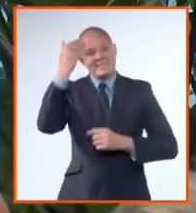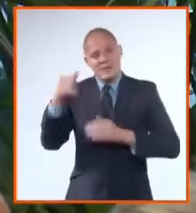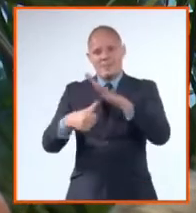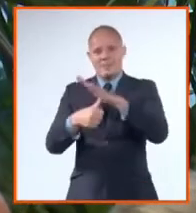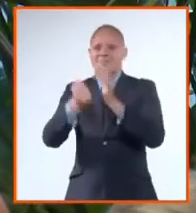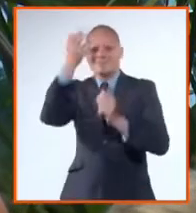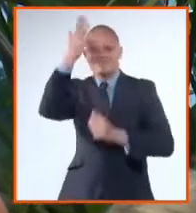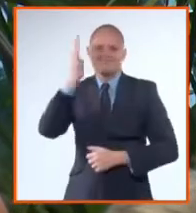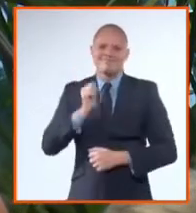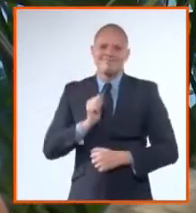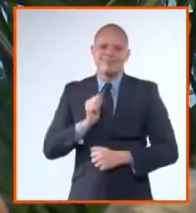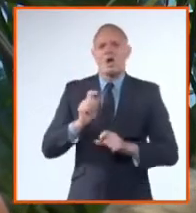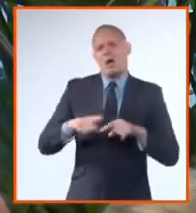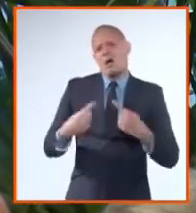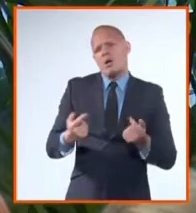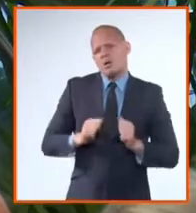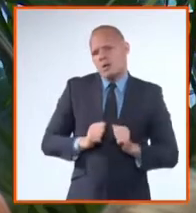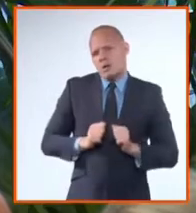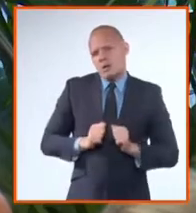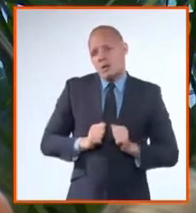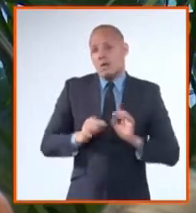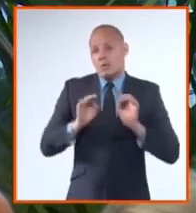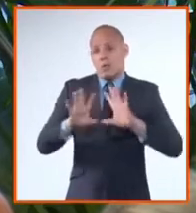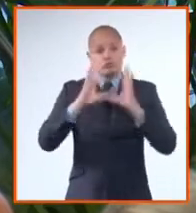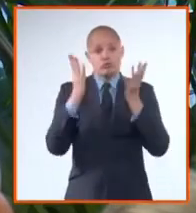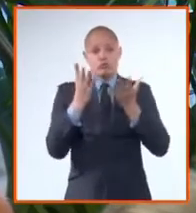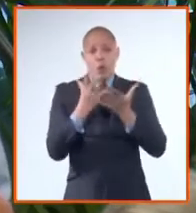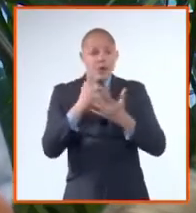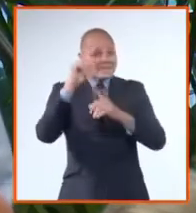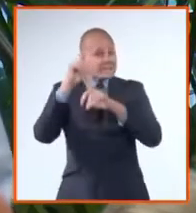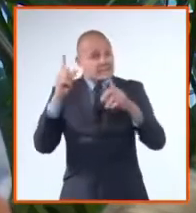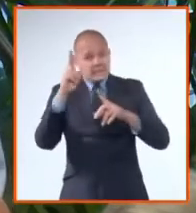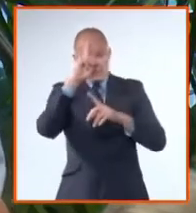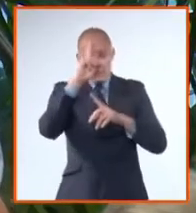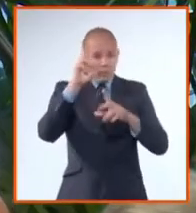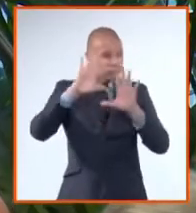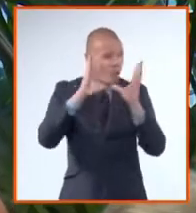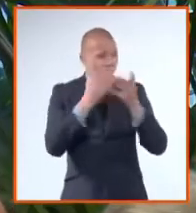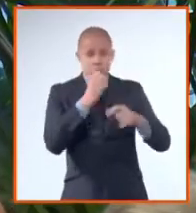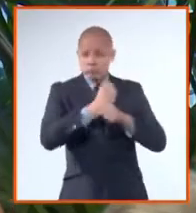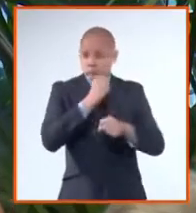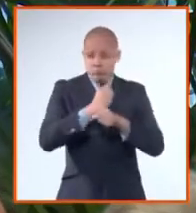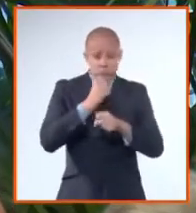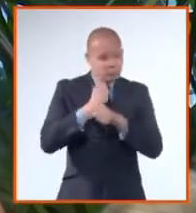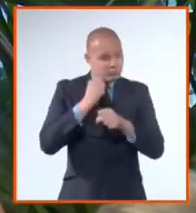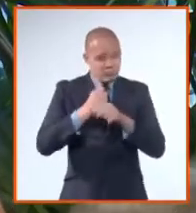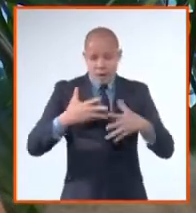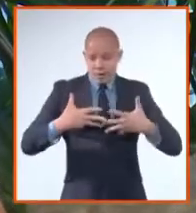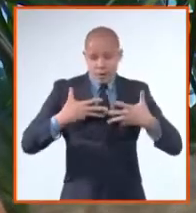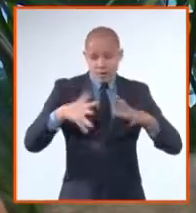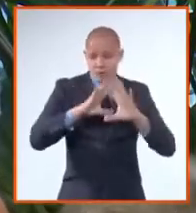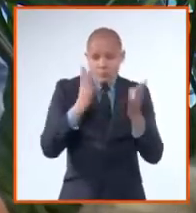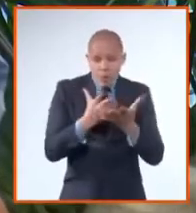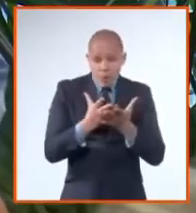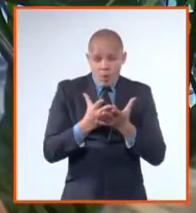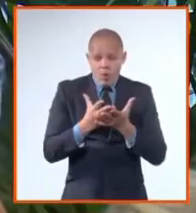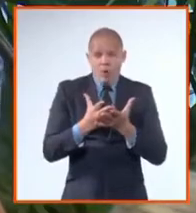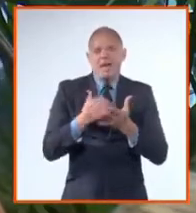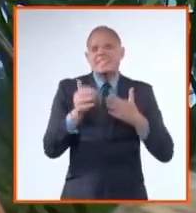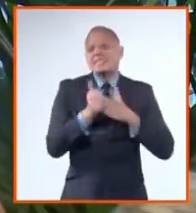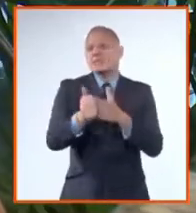conducción de este proceso y por la prioridad que usted ha dado retomando el legado de